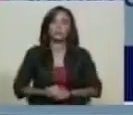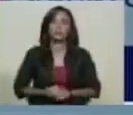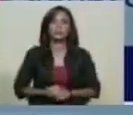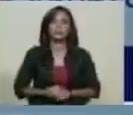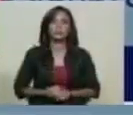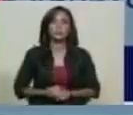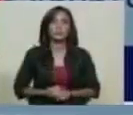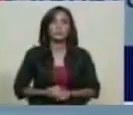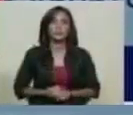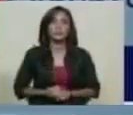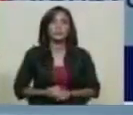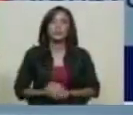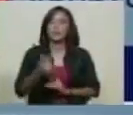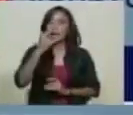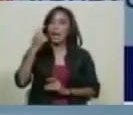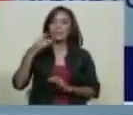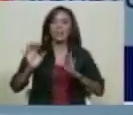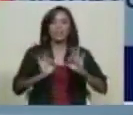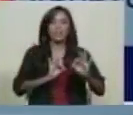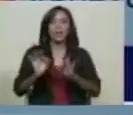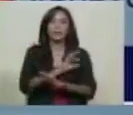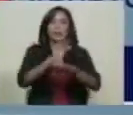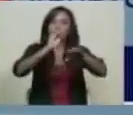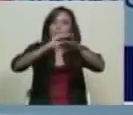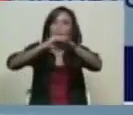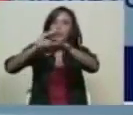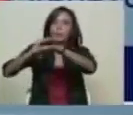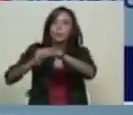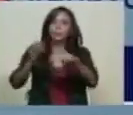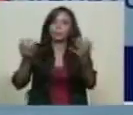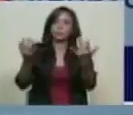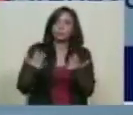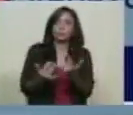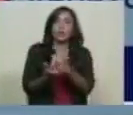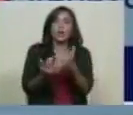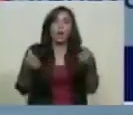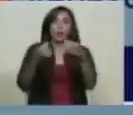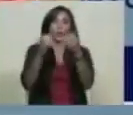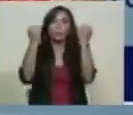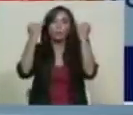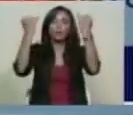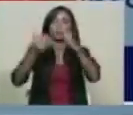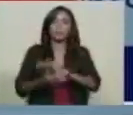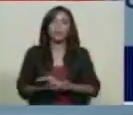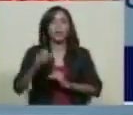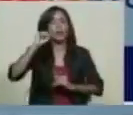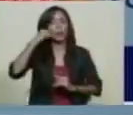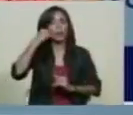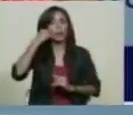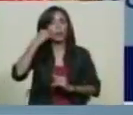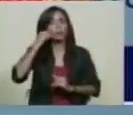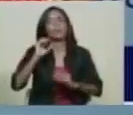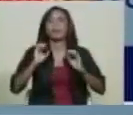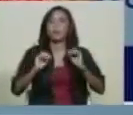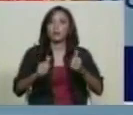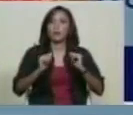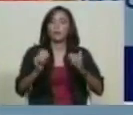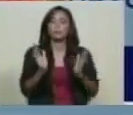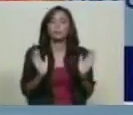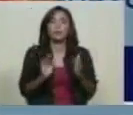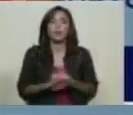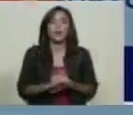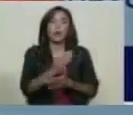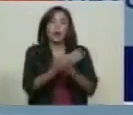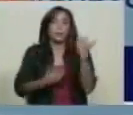el Teatro Teresa Carreño llamó a la conformación de un gran partido. Recordemos, en sus inicios, el presidente